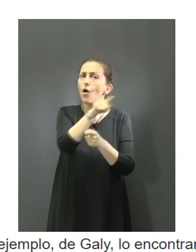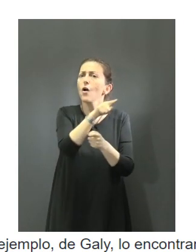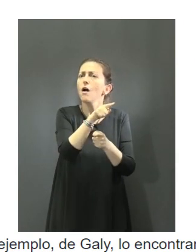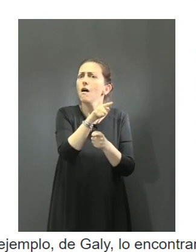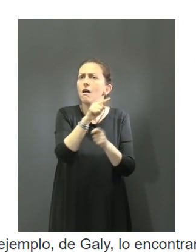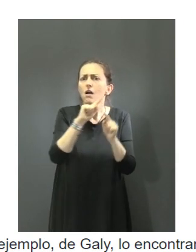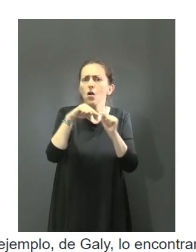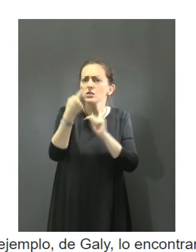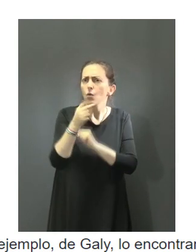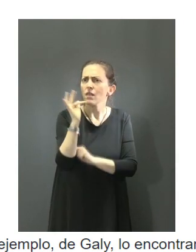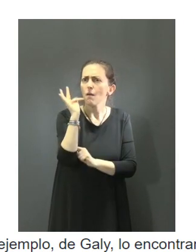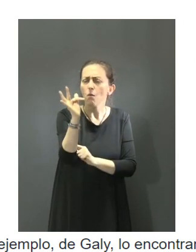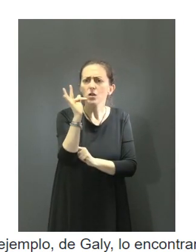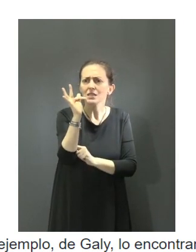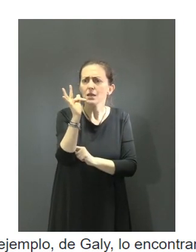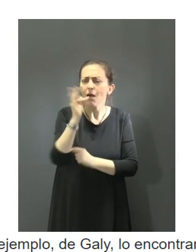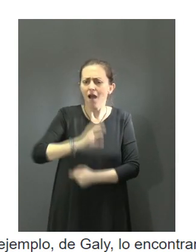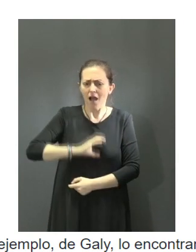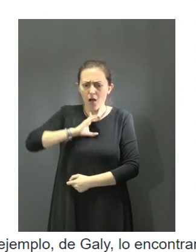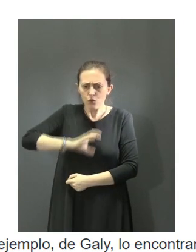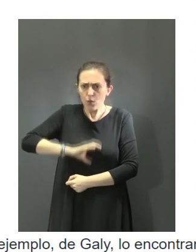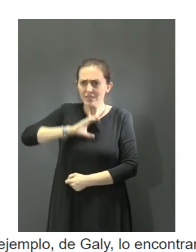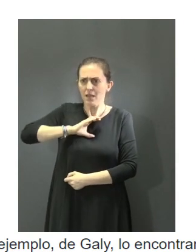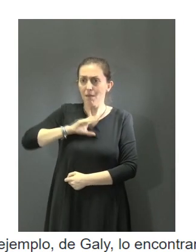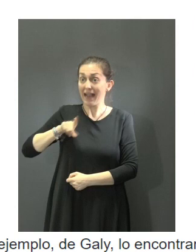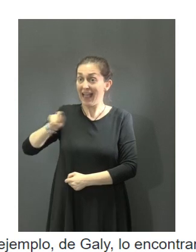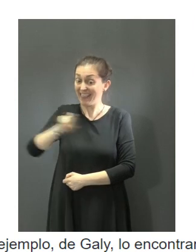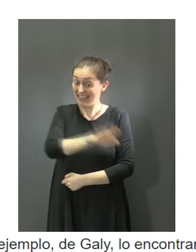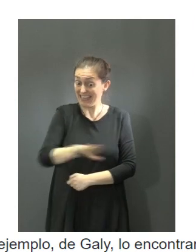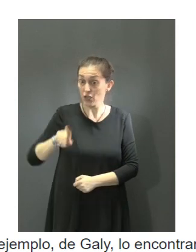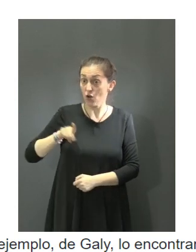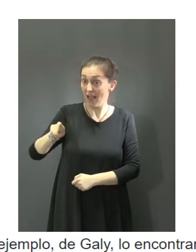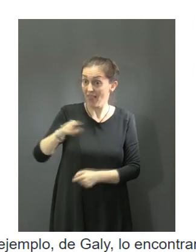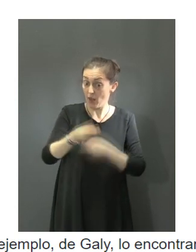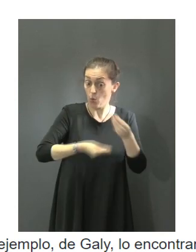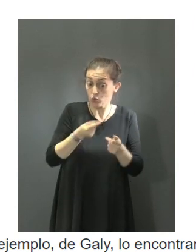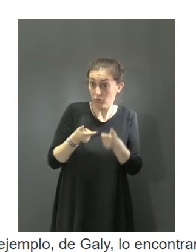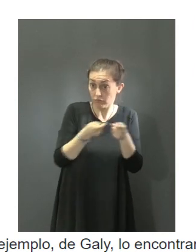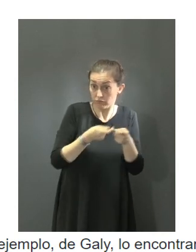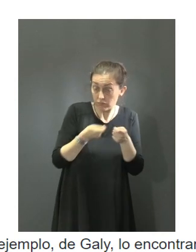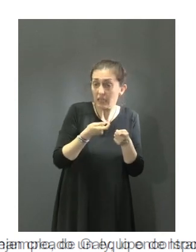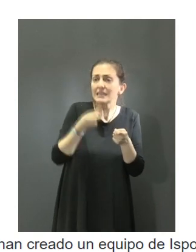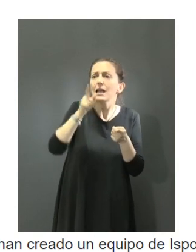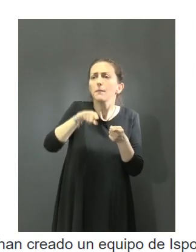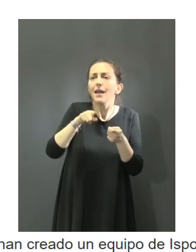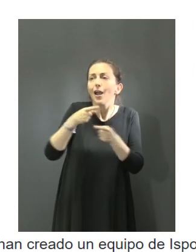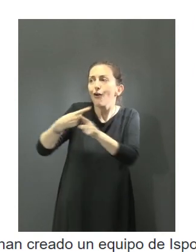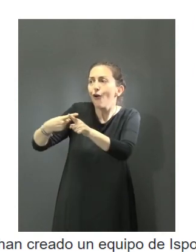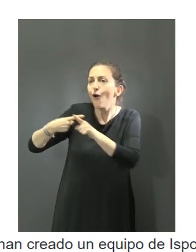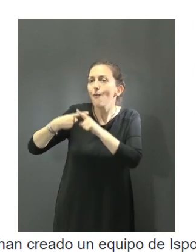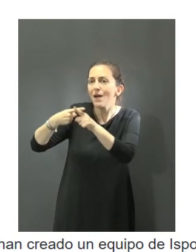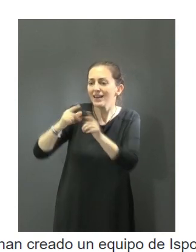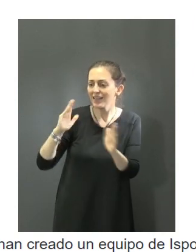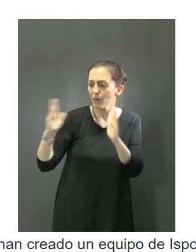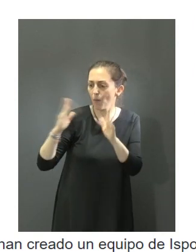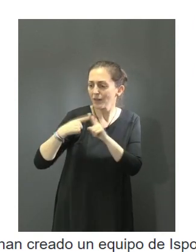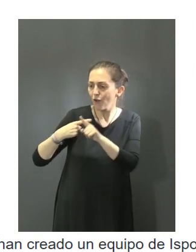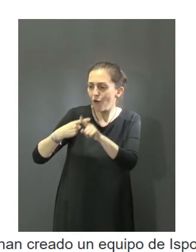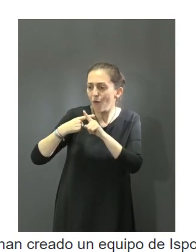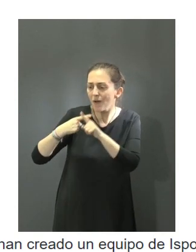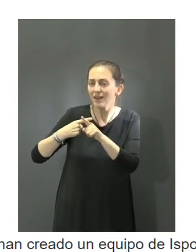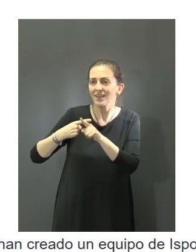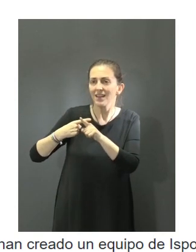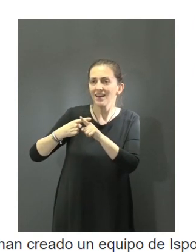efectos positivos que tienen en la autoestima de niños con cáncer, el uso de videojuegos y el uso de compartir un espacio